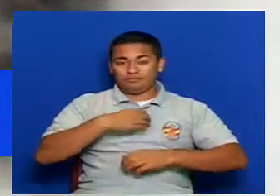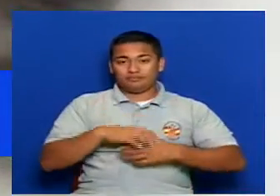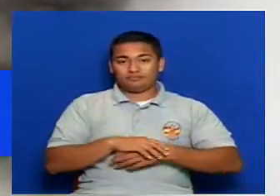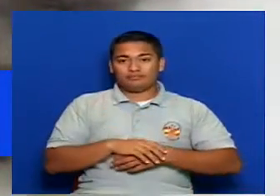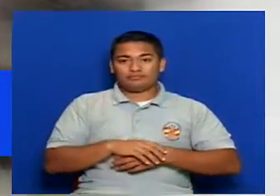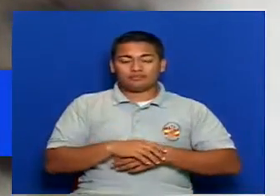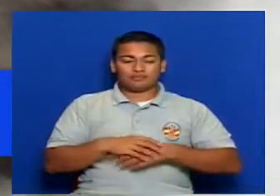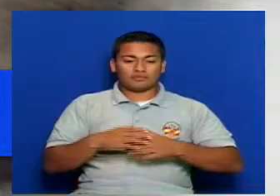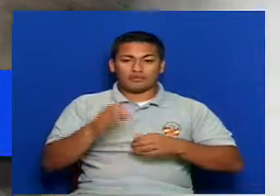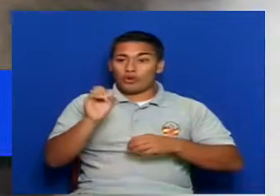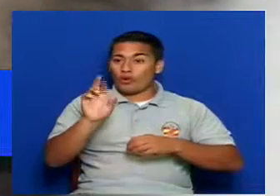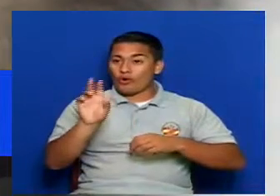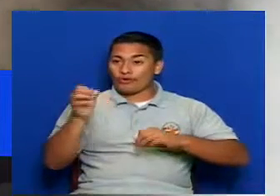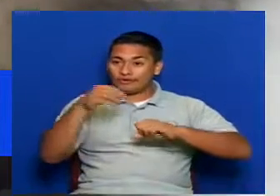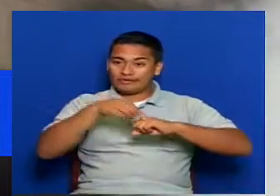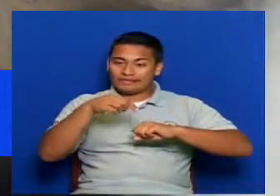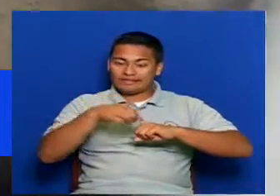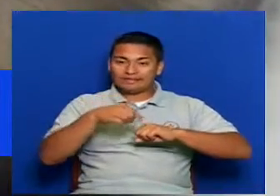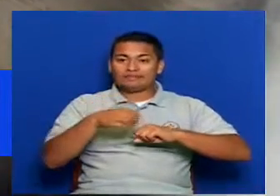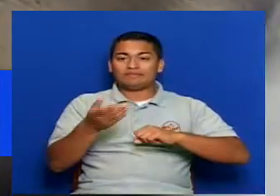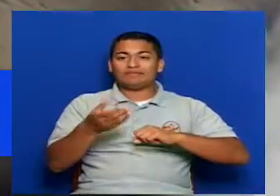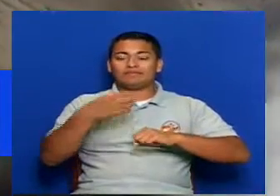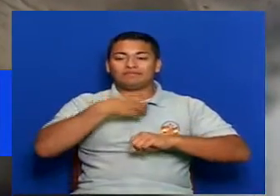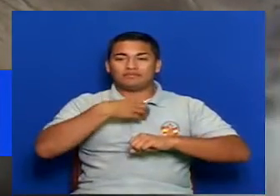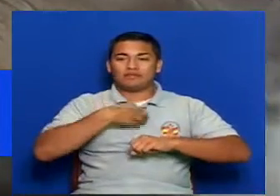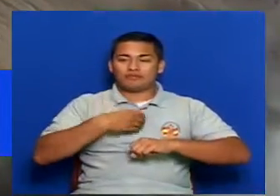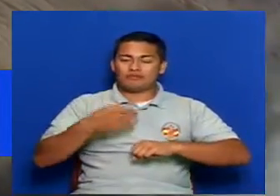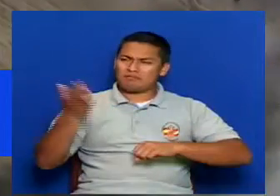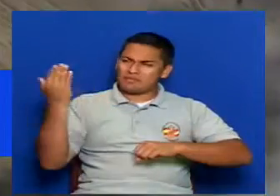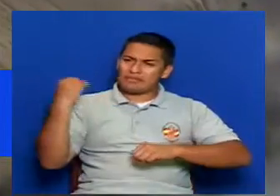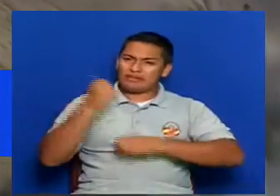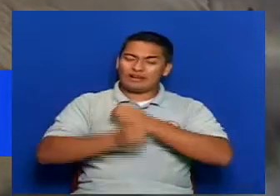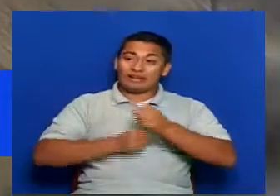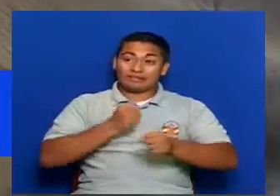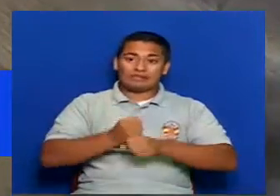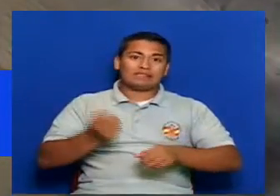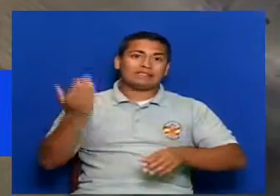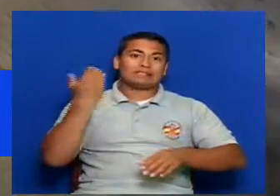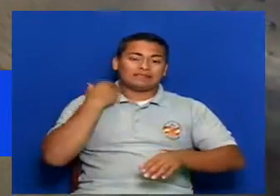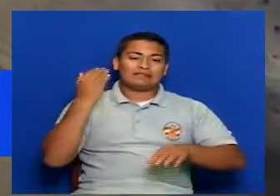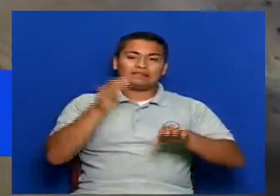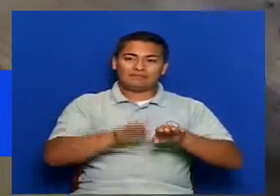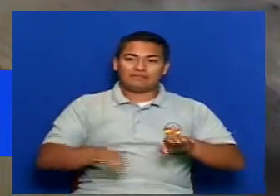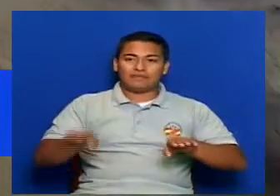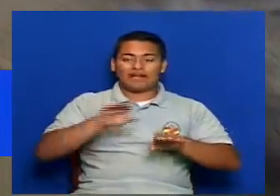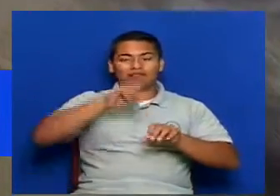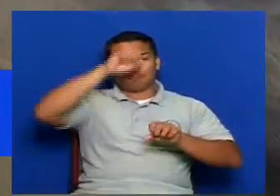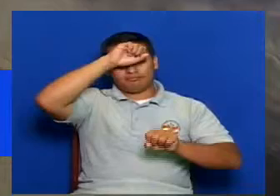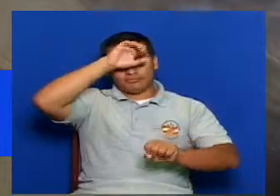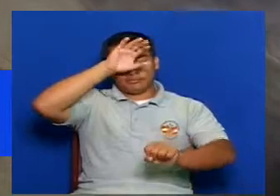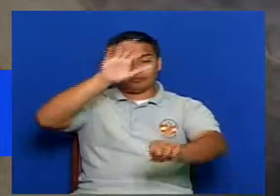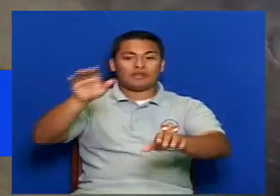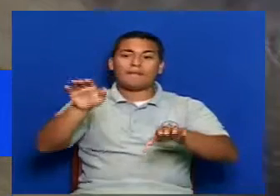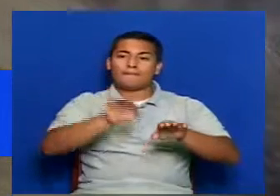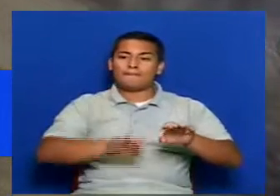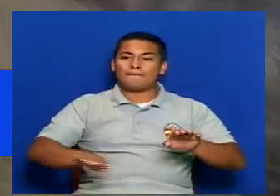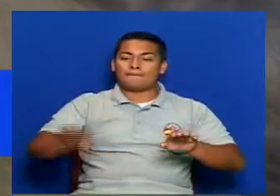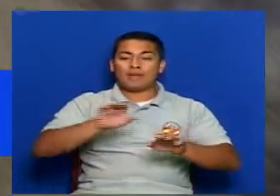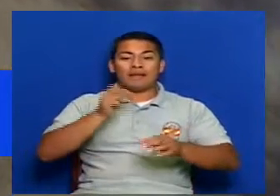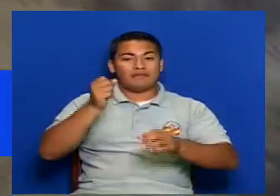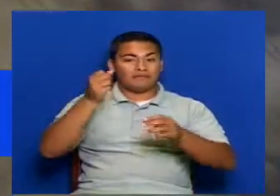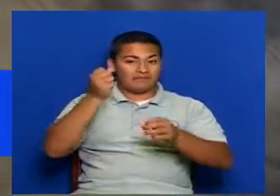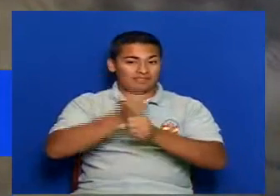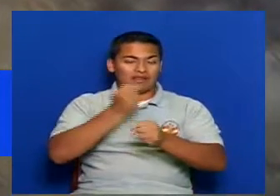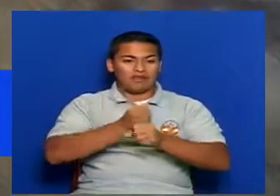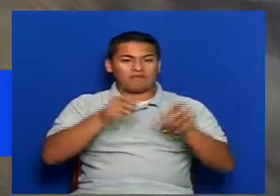con los precios del oro que han subido recientemente en los últimos años la minería artesanal ha crecido el problema está en que